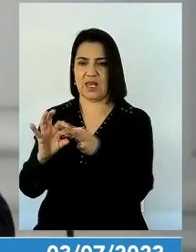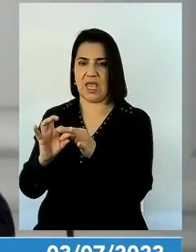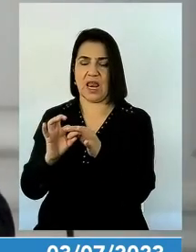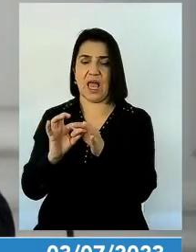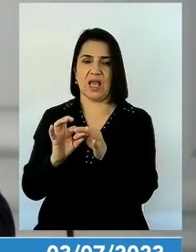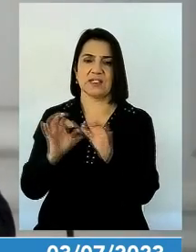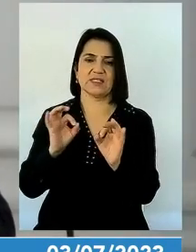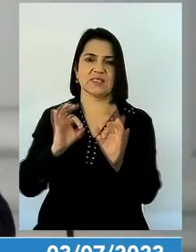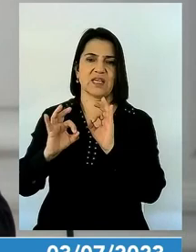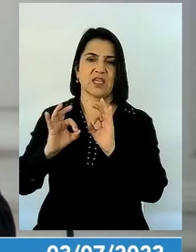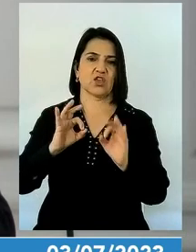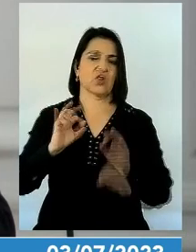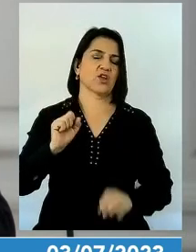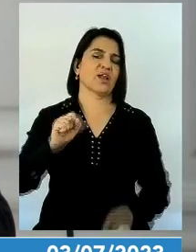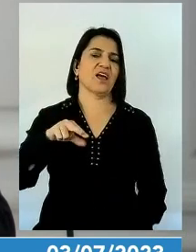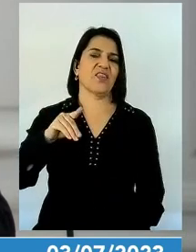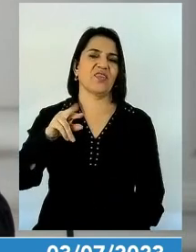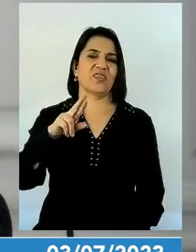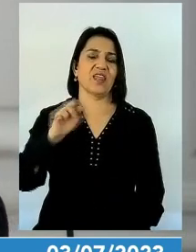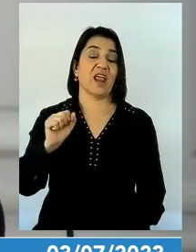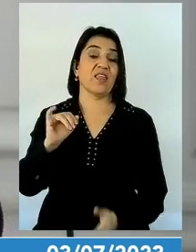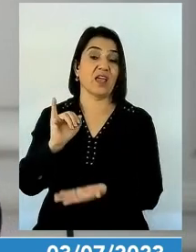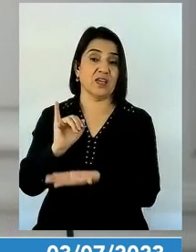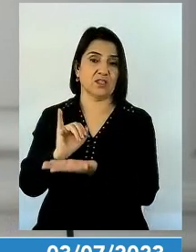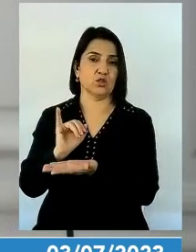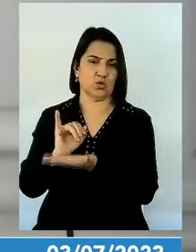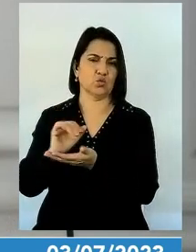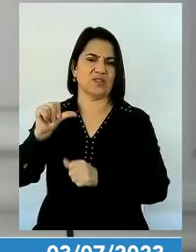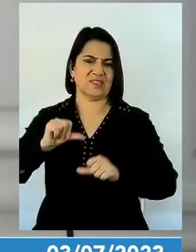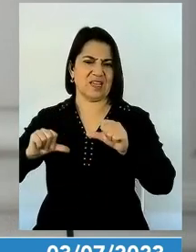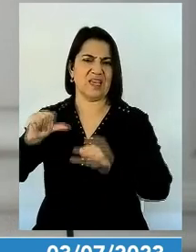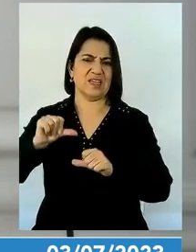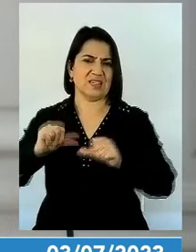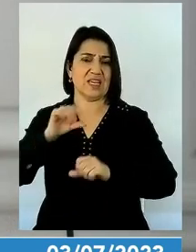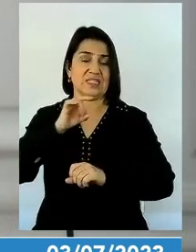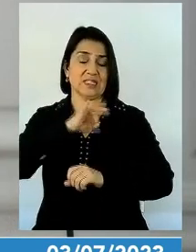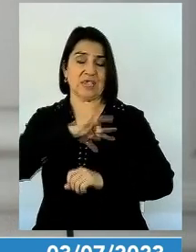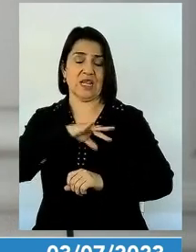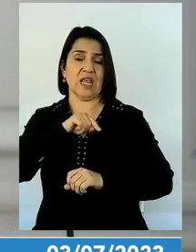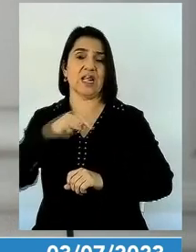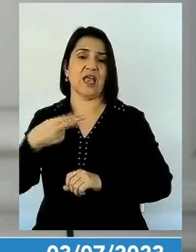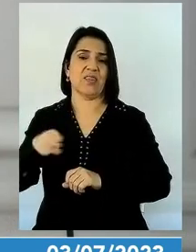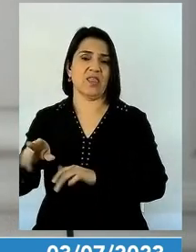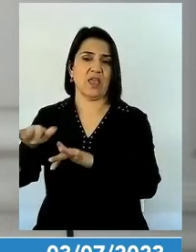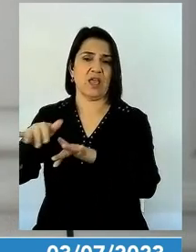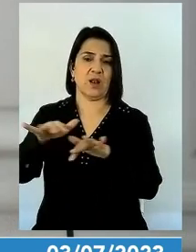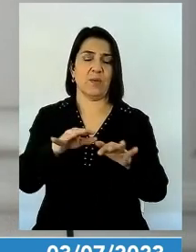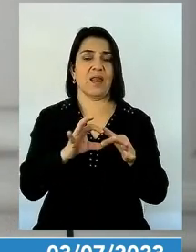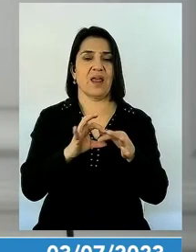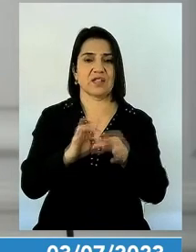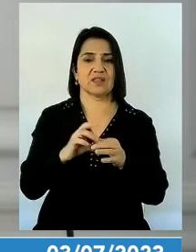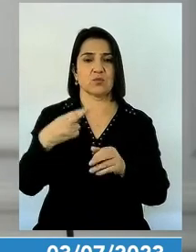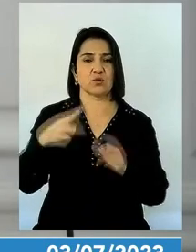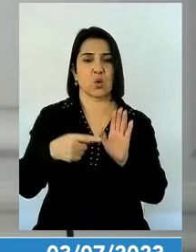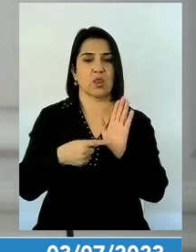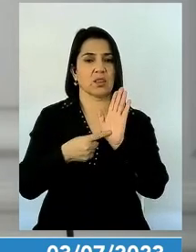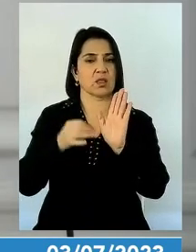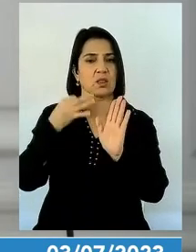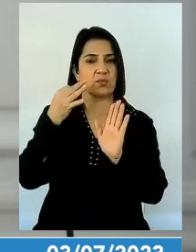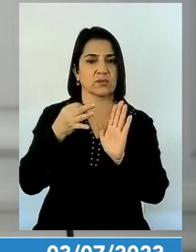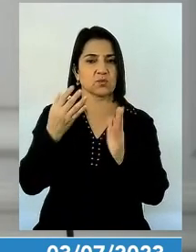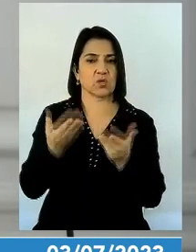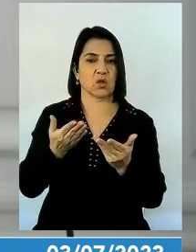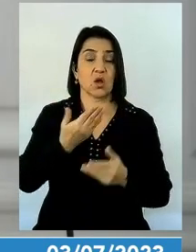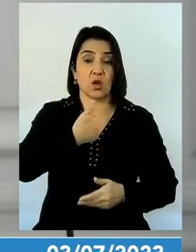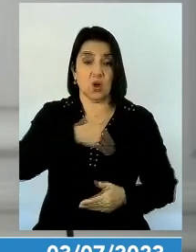Sociedad Chilena de Ciencias del Mar. Le agradecemos su exposición y vamos a pasar al